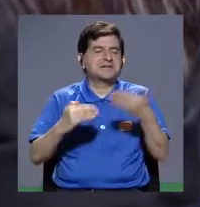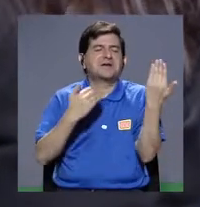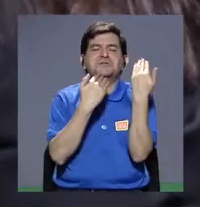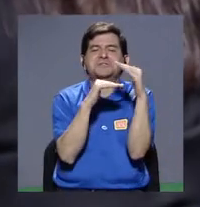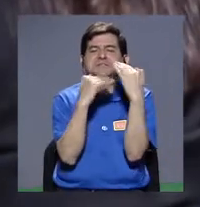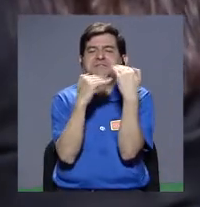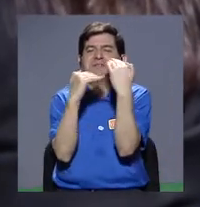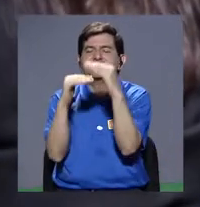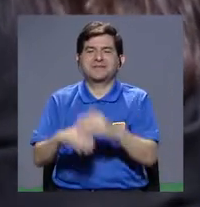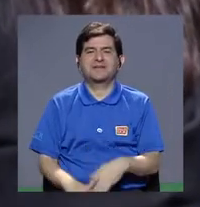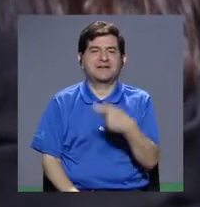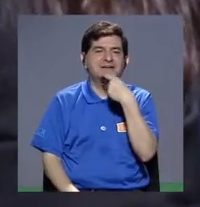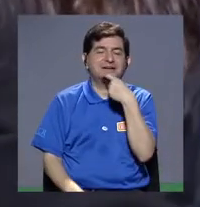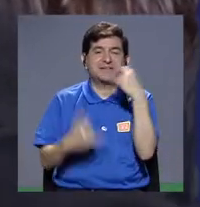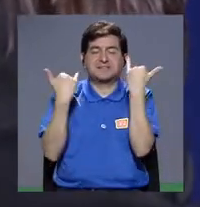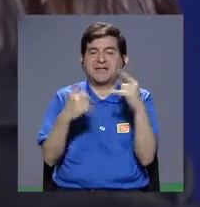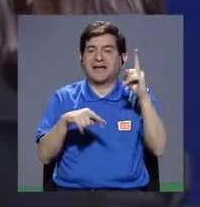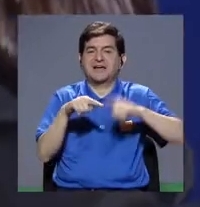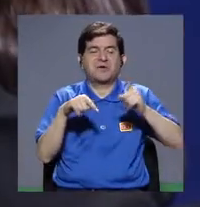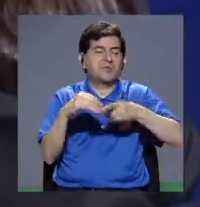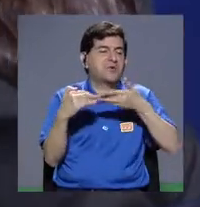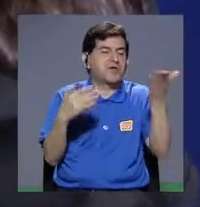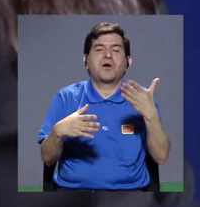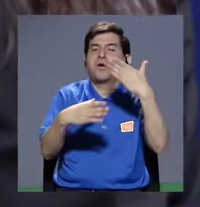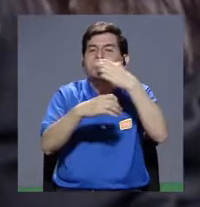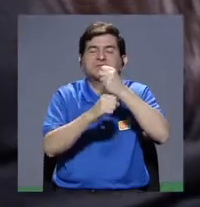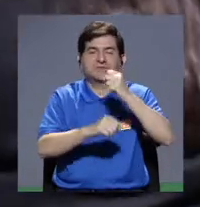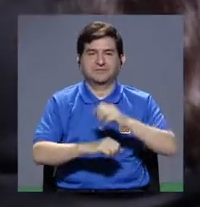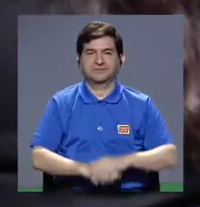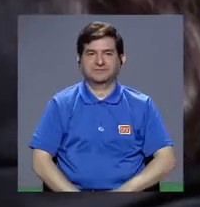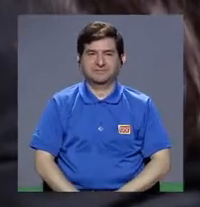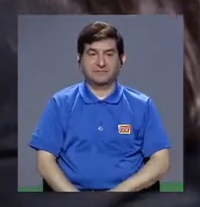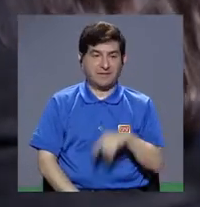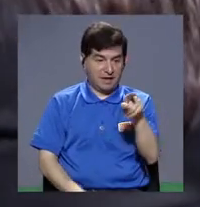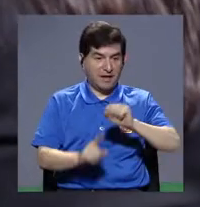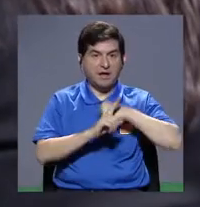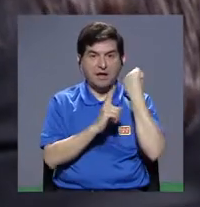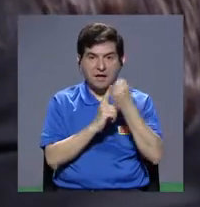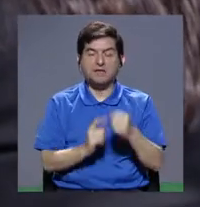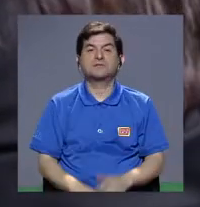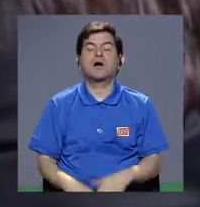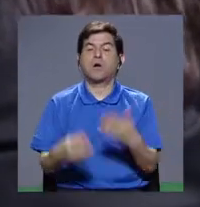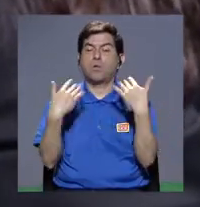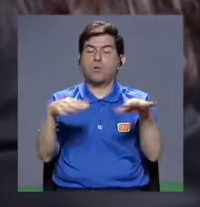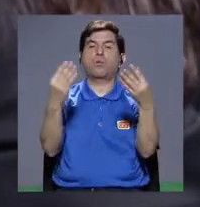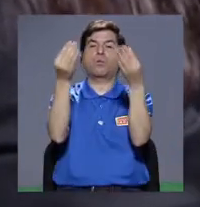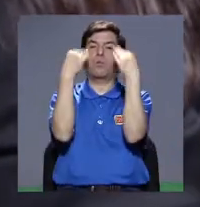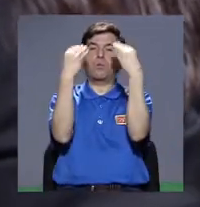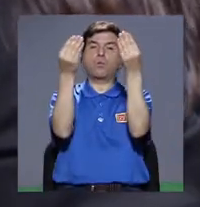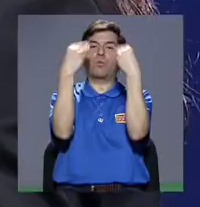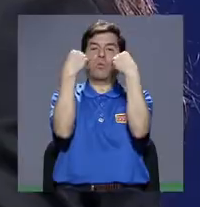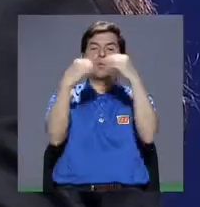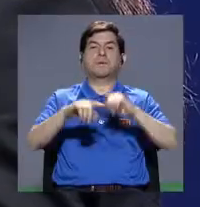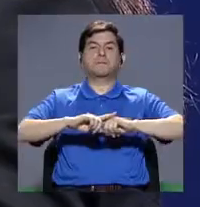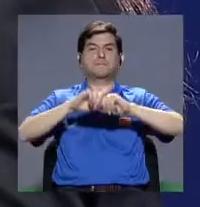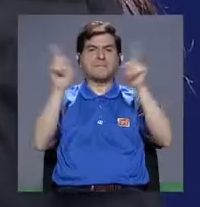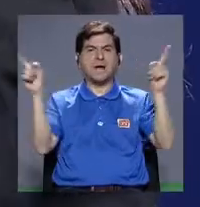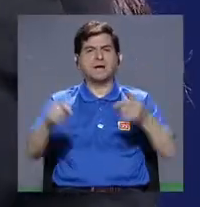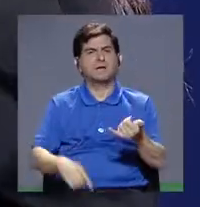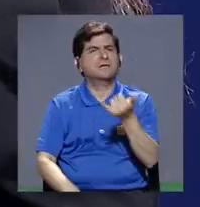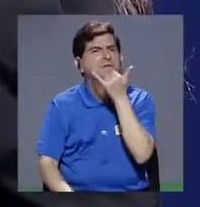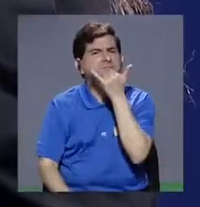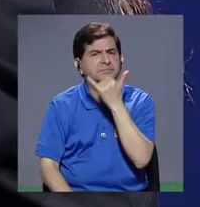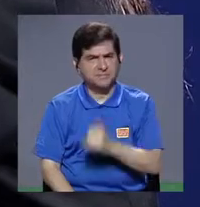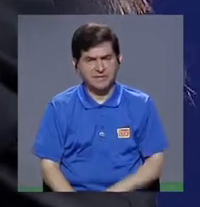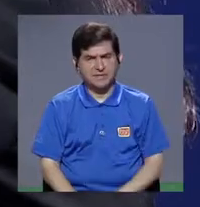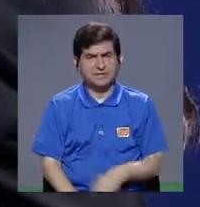limitaciones reírse de que ya no puedes hacer un montón de cosas eso es una gran enseñanza pero